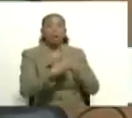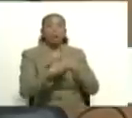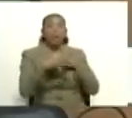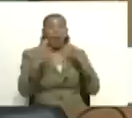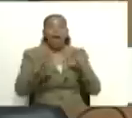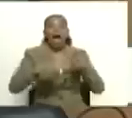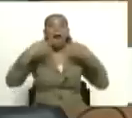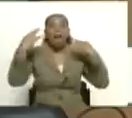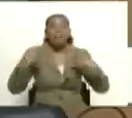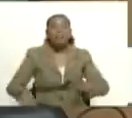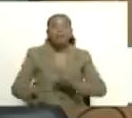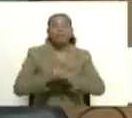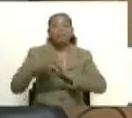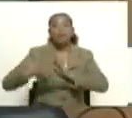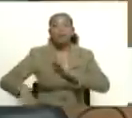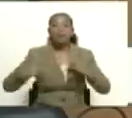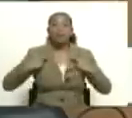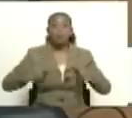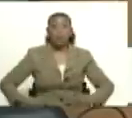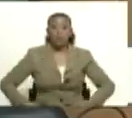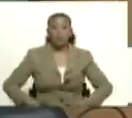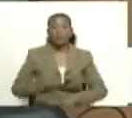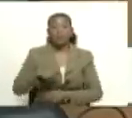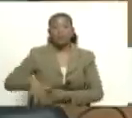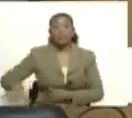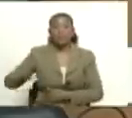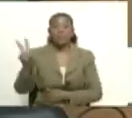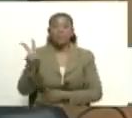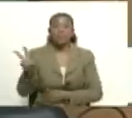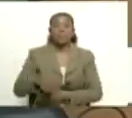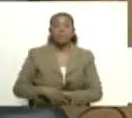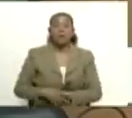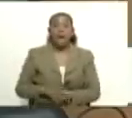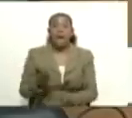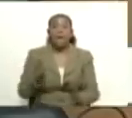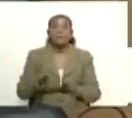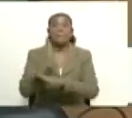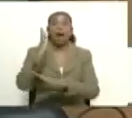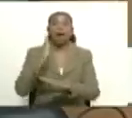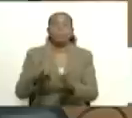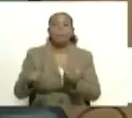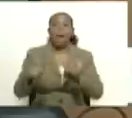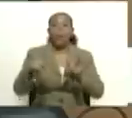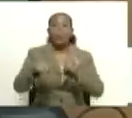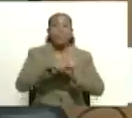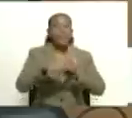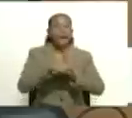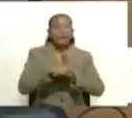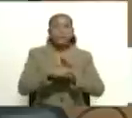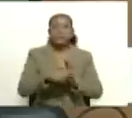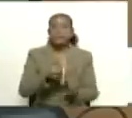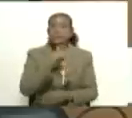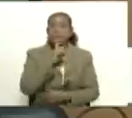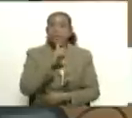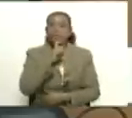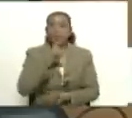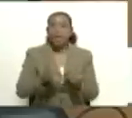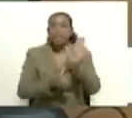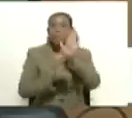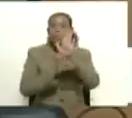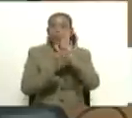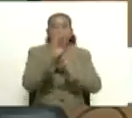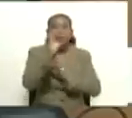la garantía de los derechos humanos del pueblo venezolano e impactan negativamente en el desarrollo y